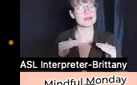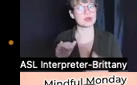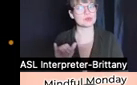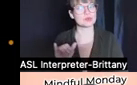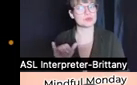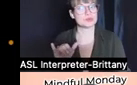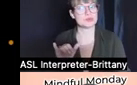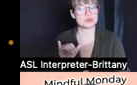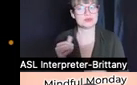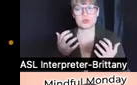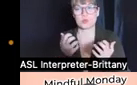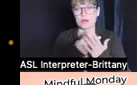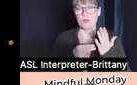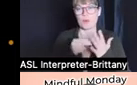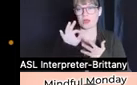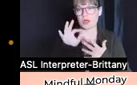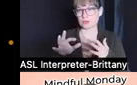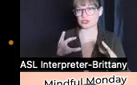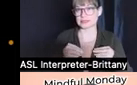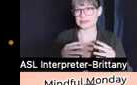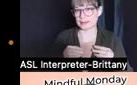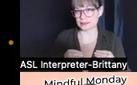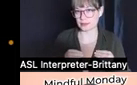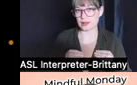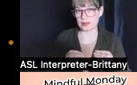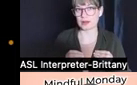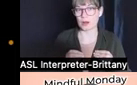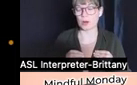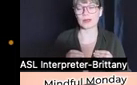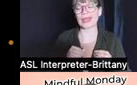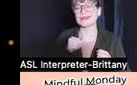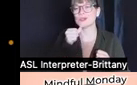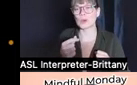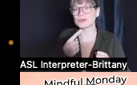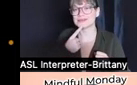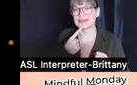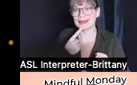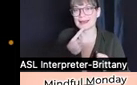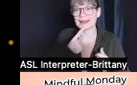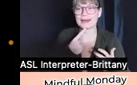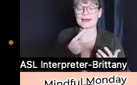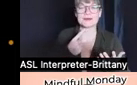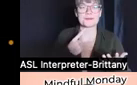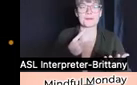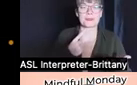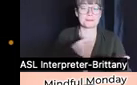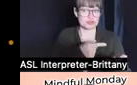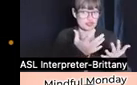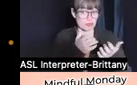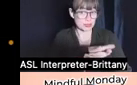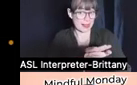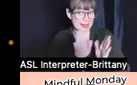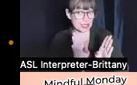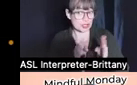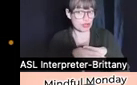sea justo, tener las dos opciones que sean aceptables y no decir, preguntar,